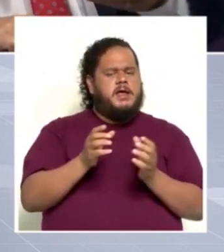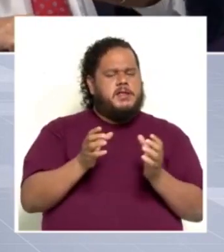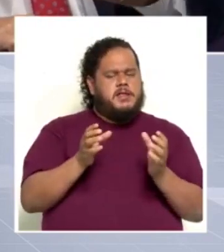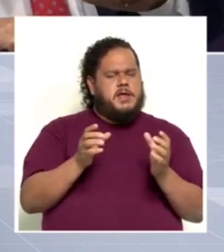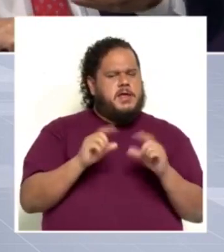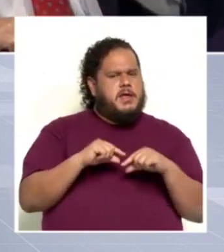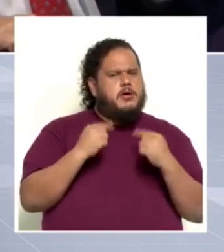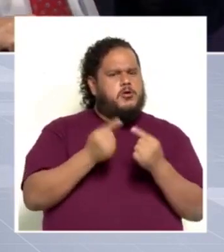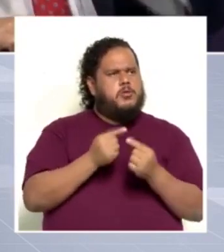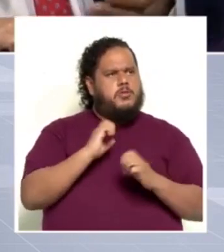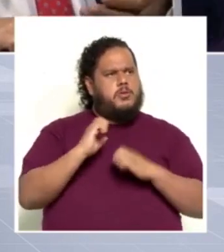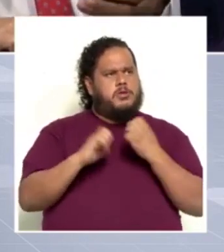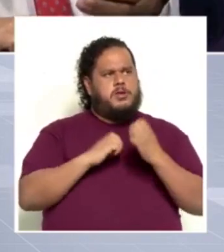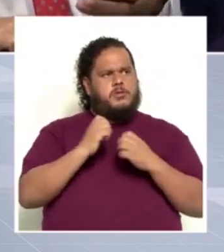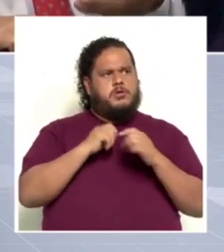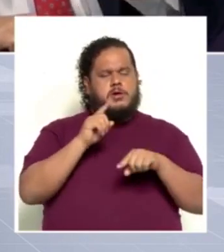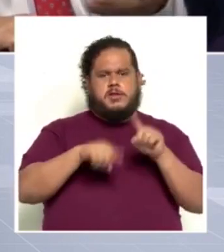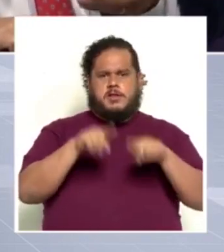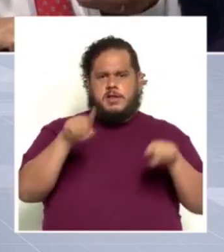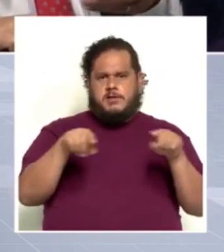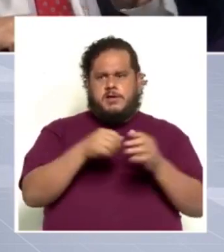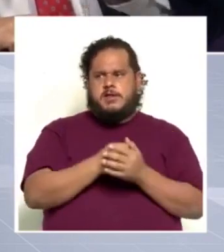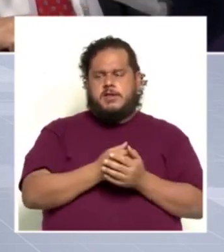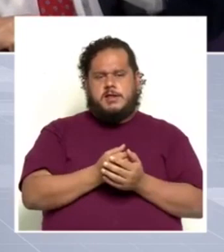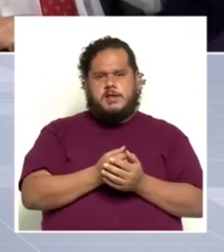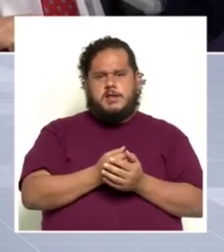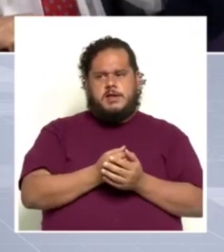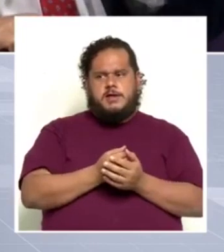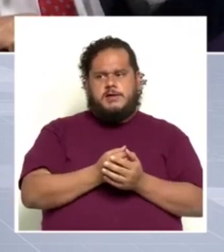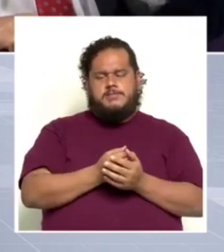de emociones tan diversas que están